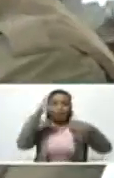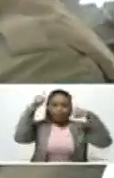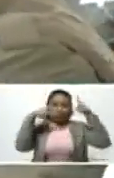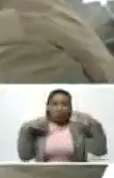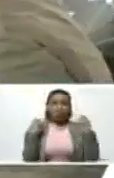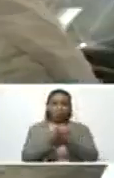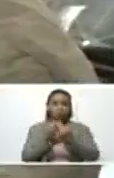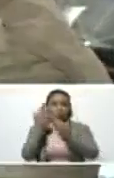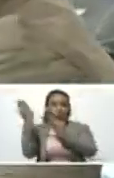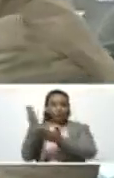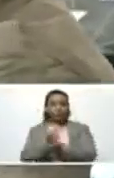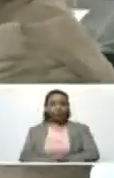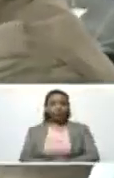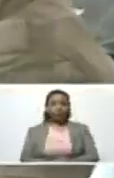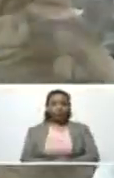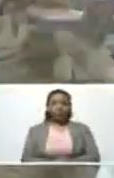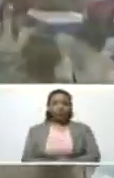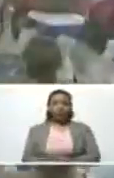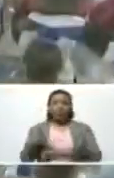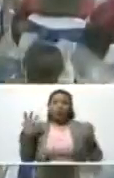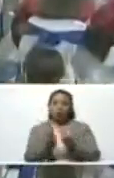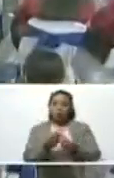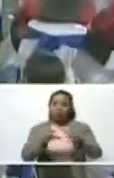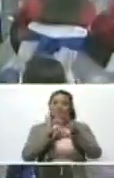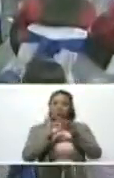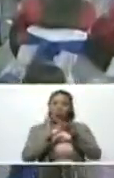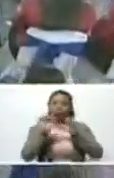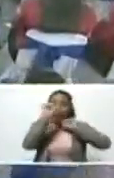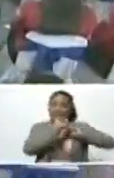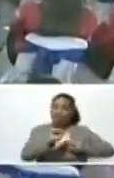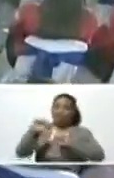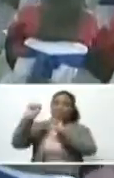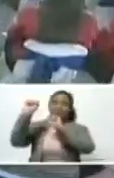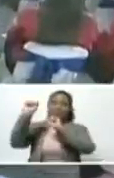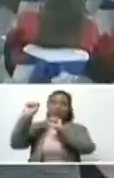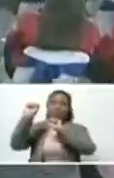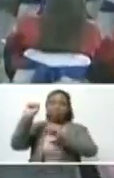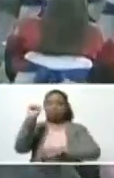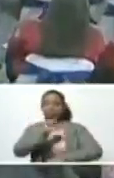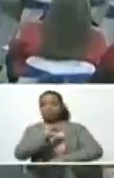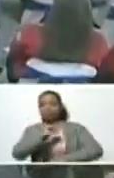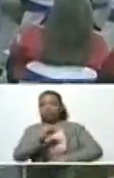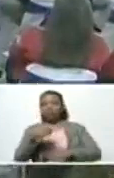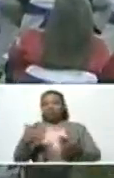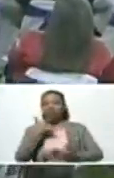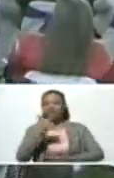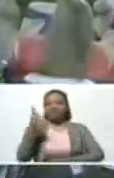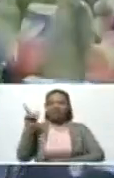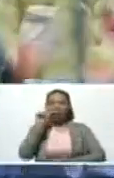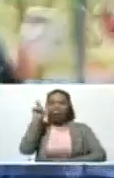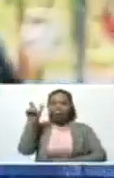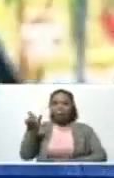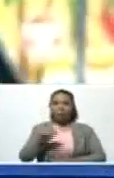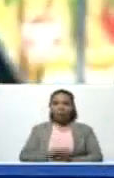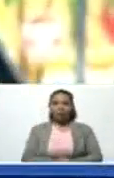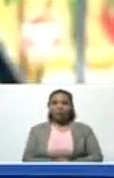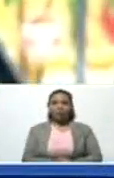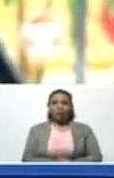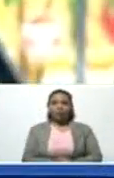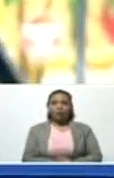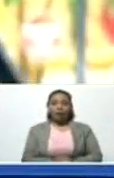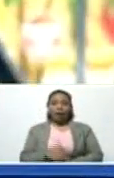lado. Juntos y unidos. En la vanguardia. Así es. Correcto. ¿Qué dice Wilmer Castro Soteldo? Mira,